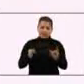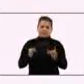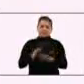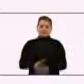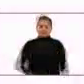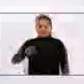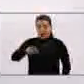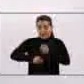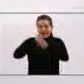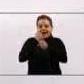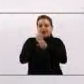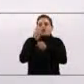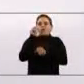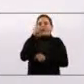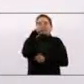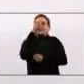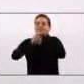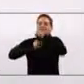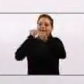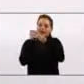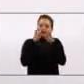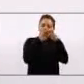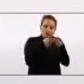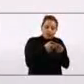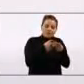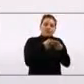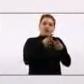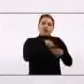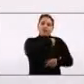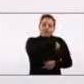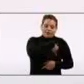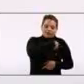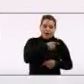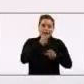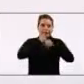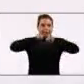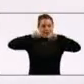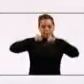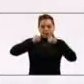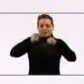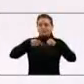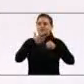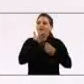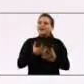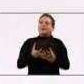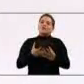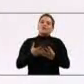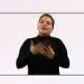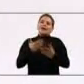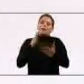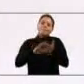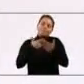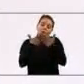entre todos. En el marco de la conmemoración del centenario de la fundación de la Comisión Nacional de Educación Física,